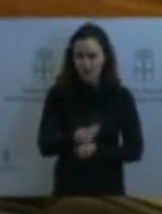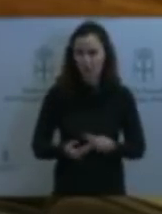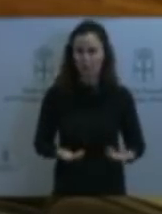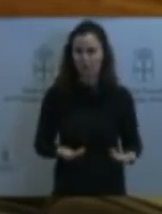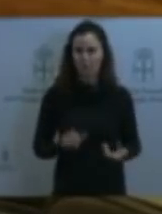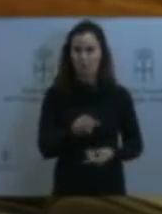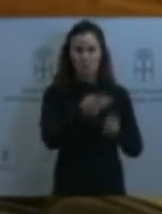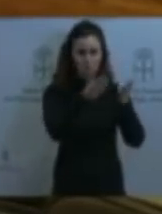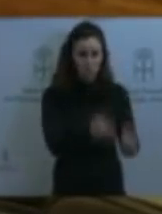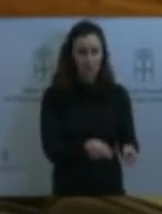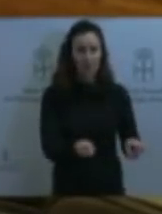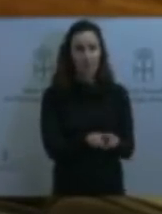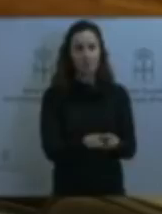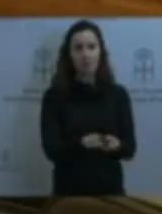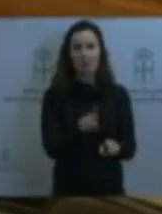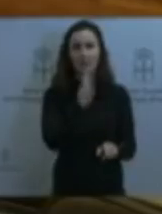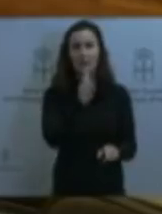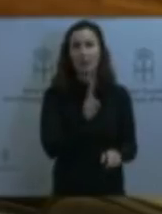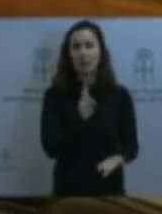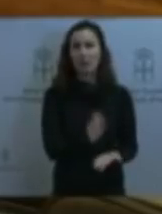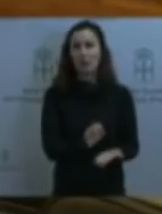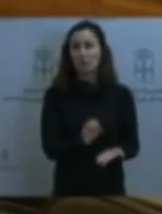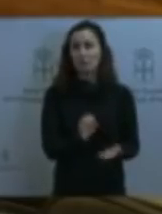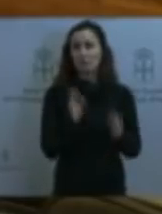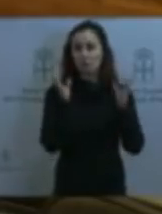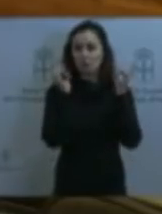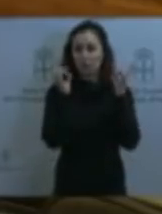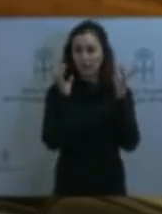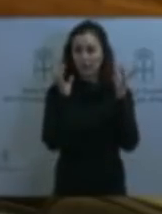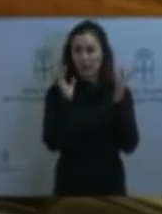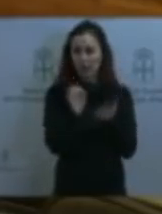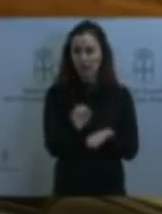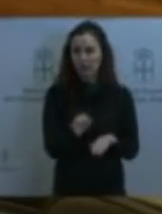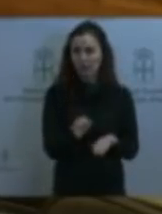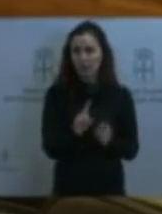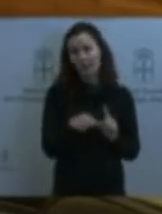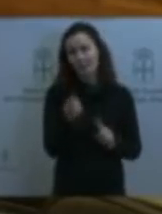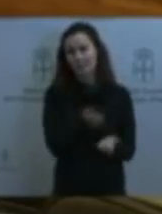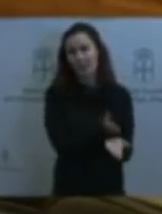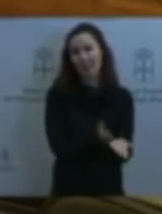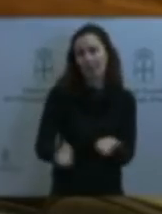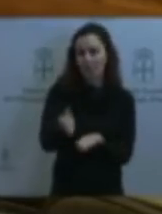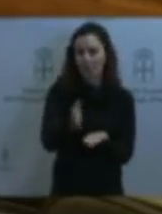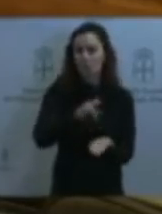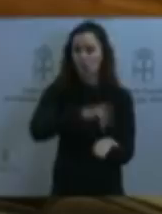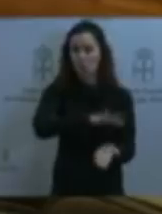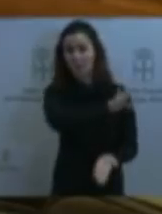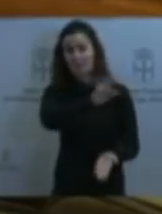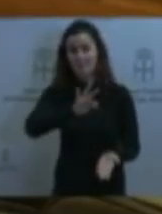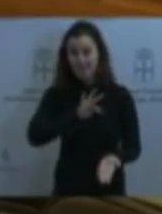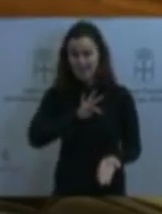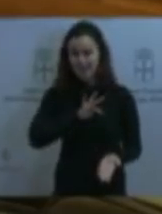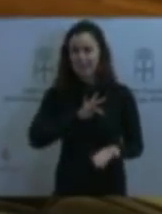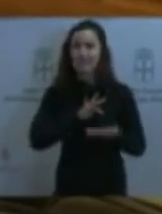para después marchar por las ramas a la segunda intervención que, como prebenda, tiene final. ¿No? Nos tenemos derecho